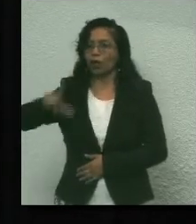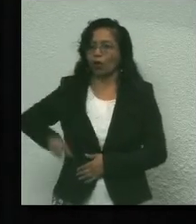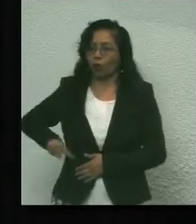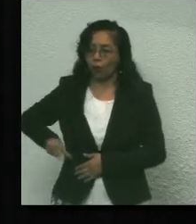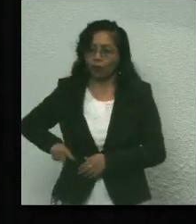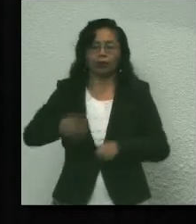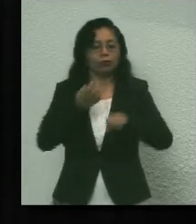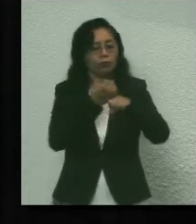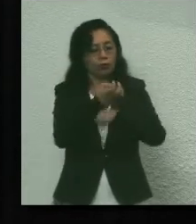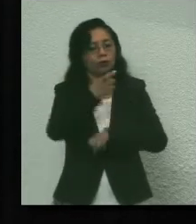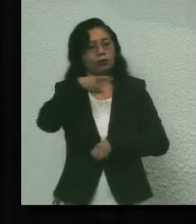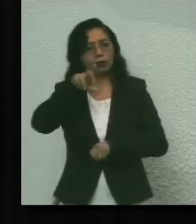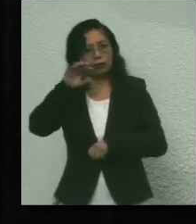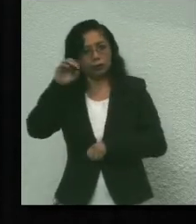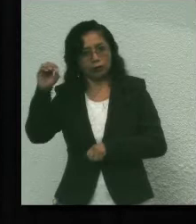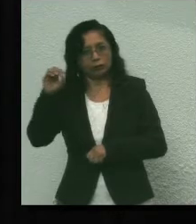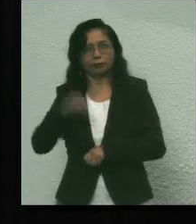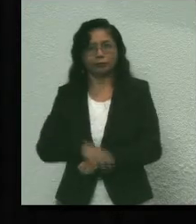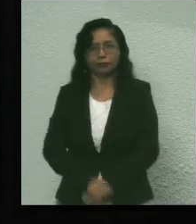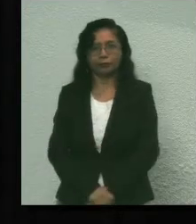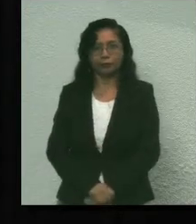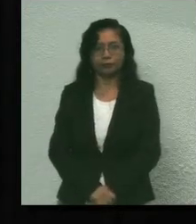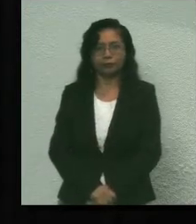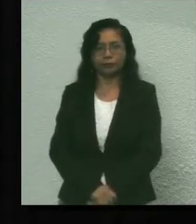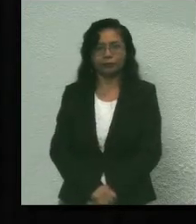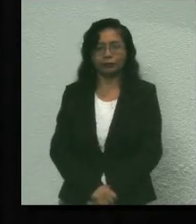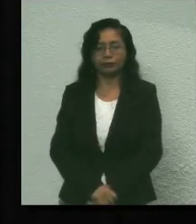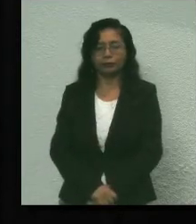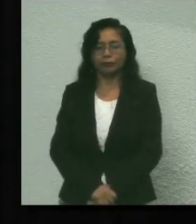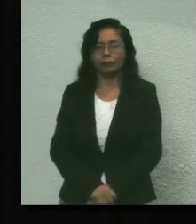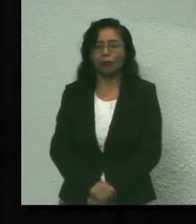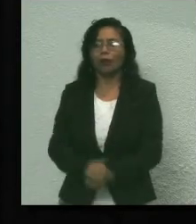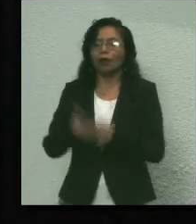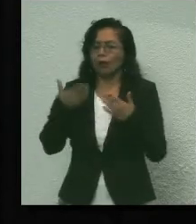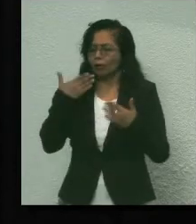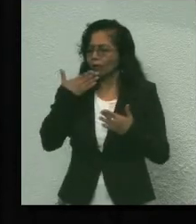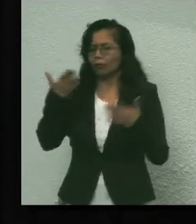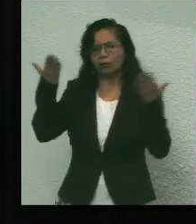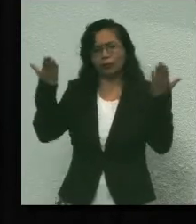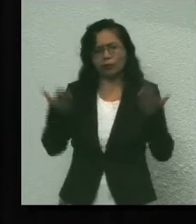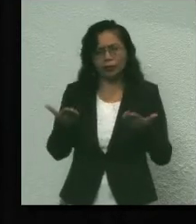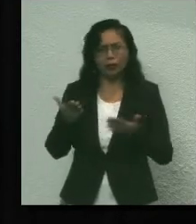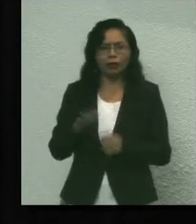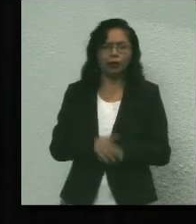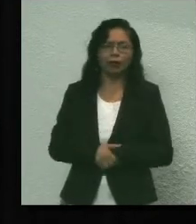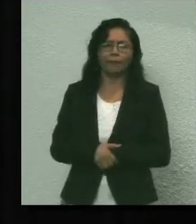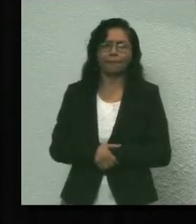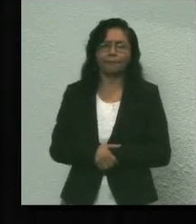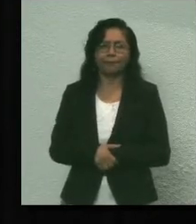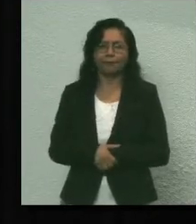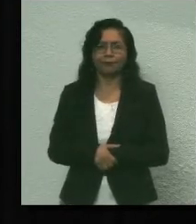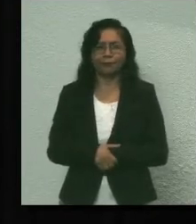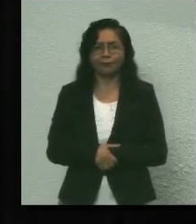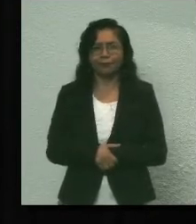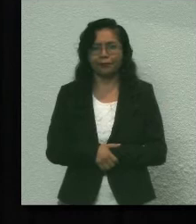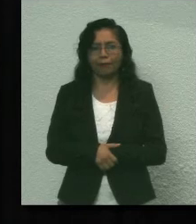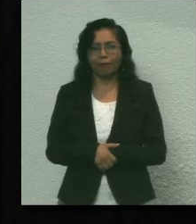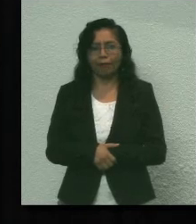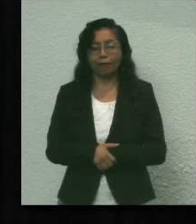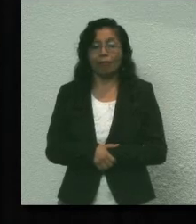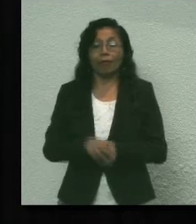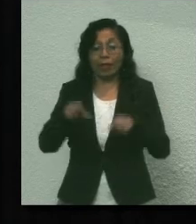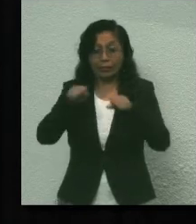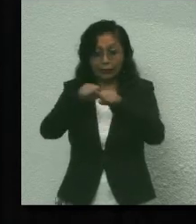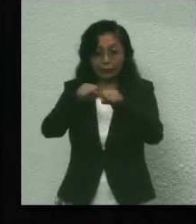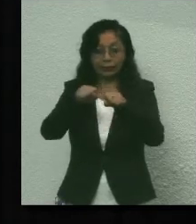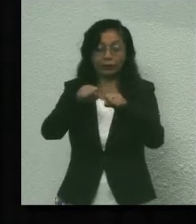constitucional del estado de quintana roo doy también la bienvenida y aprecio la asistencia en esta sesión